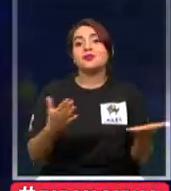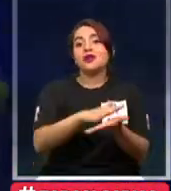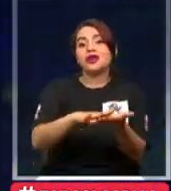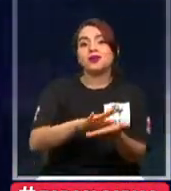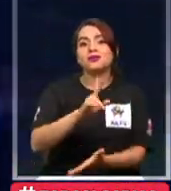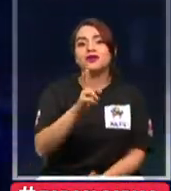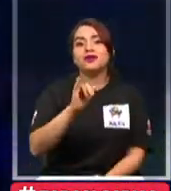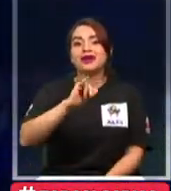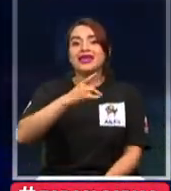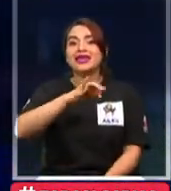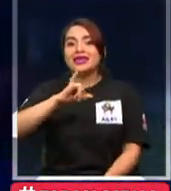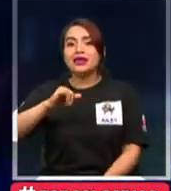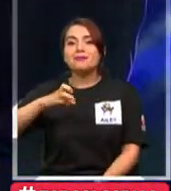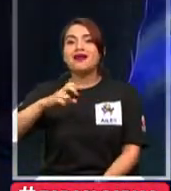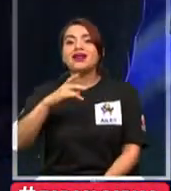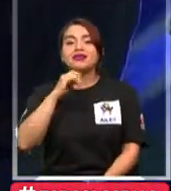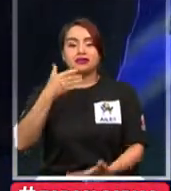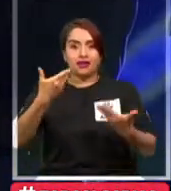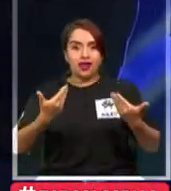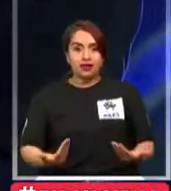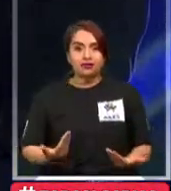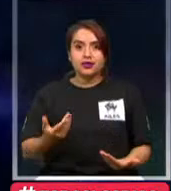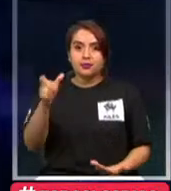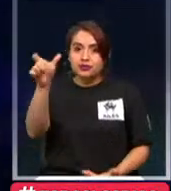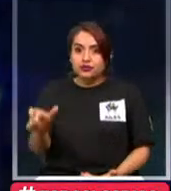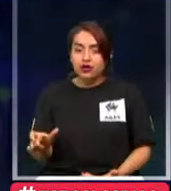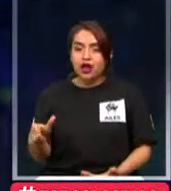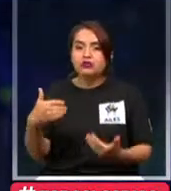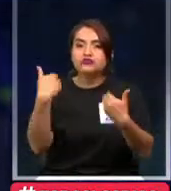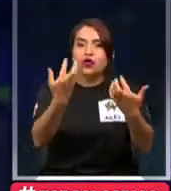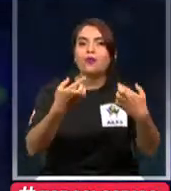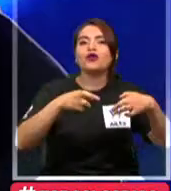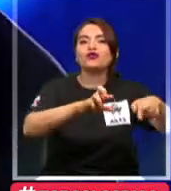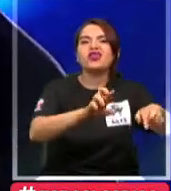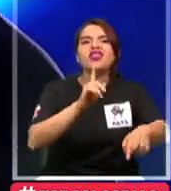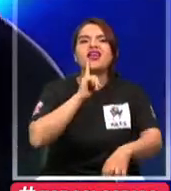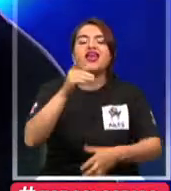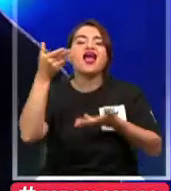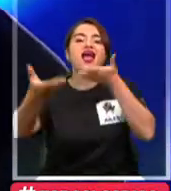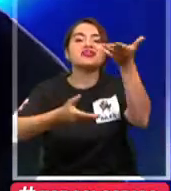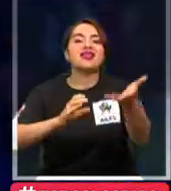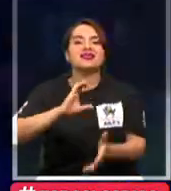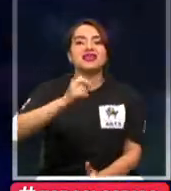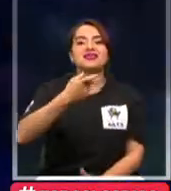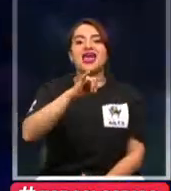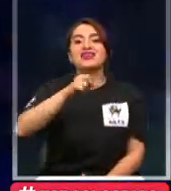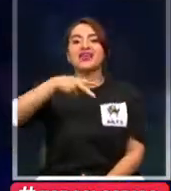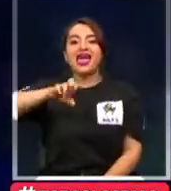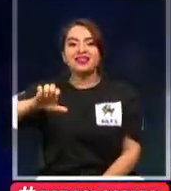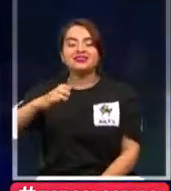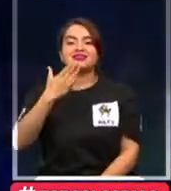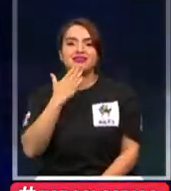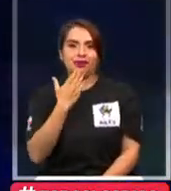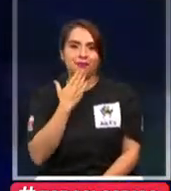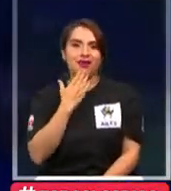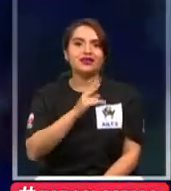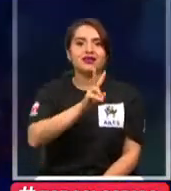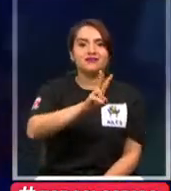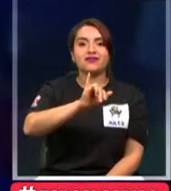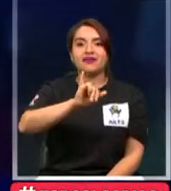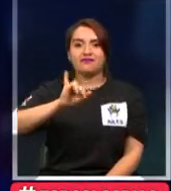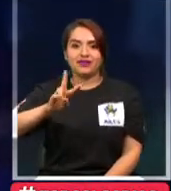Martin. Este señor le abrió las puertas a Chayanne. Le abrió las puertas a la Bibi Kreuzberger.